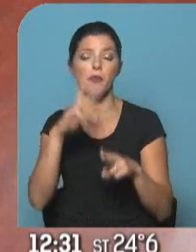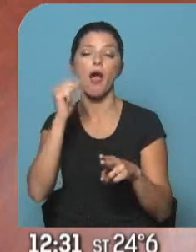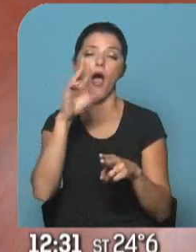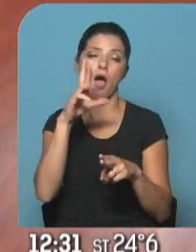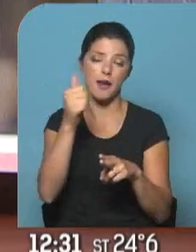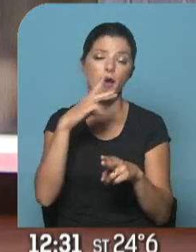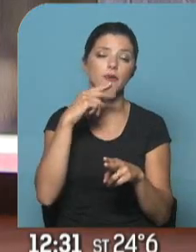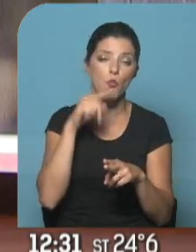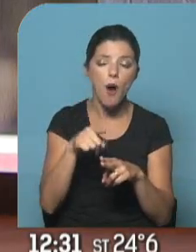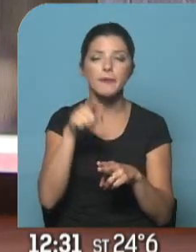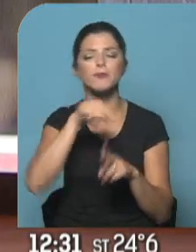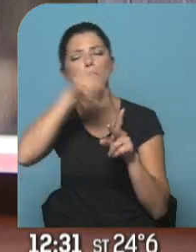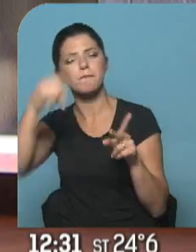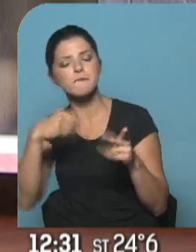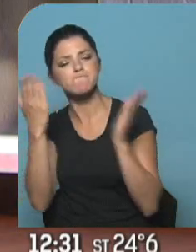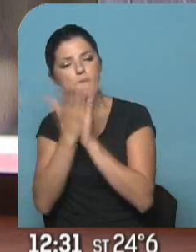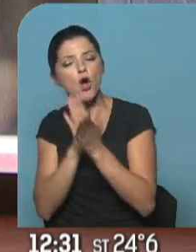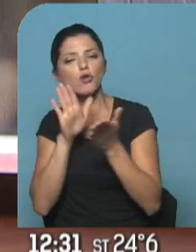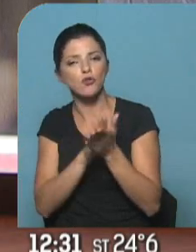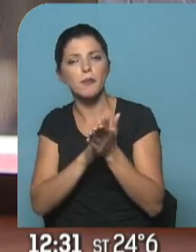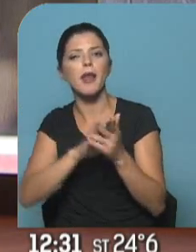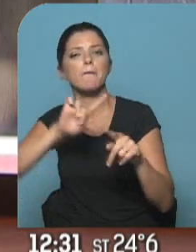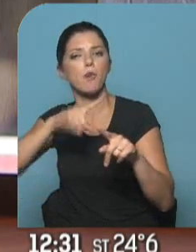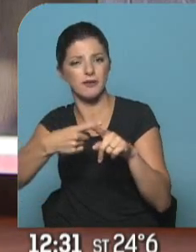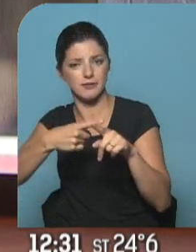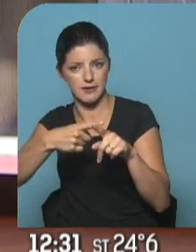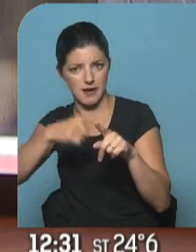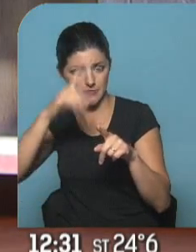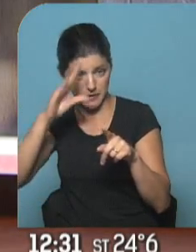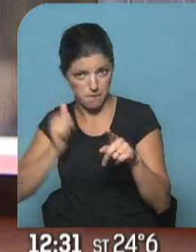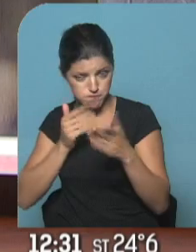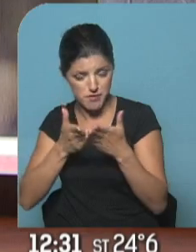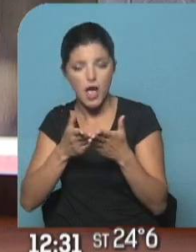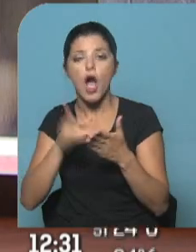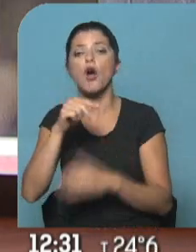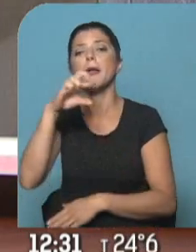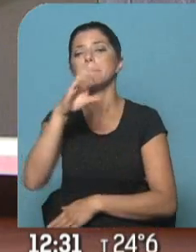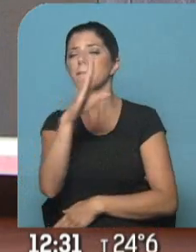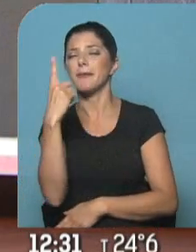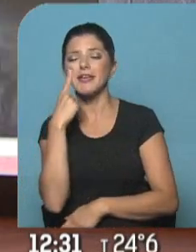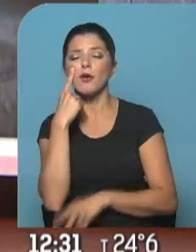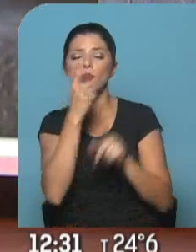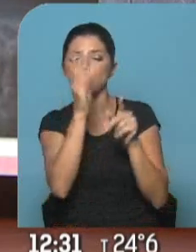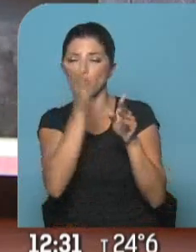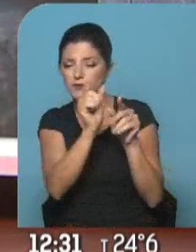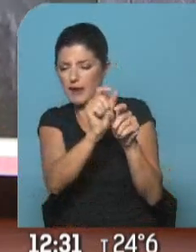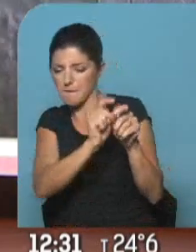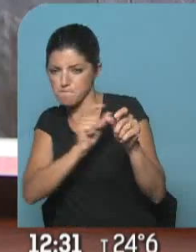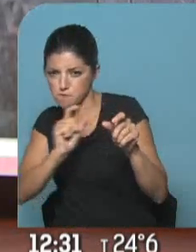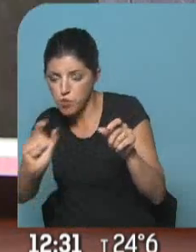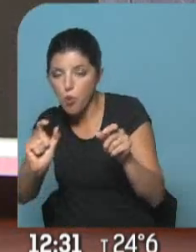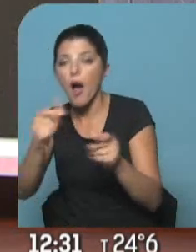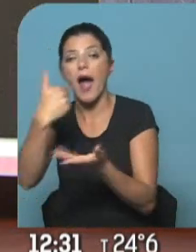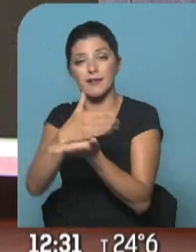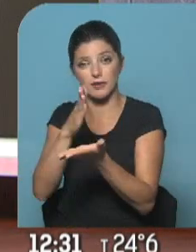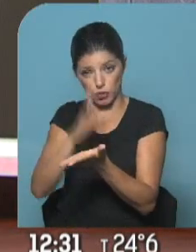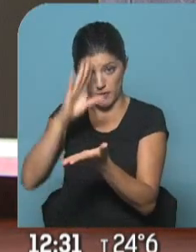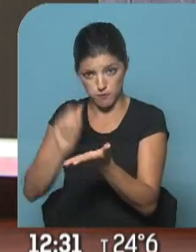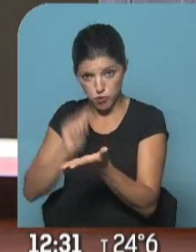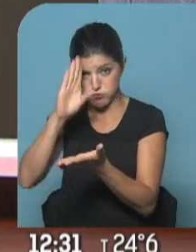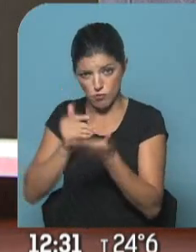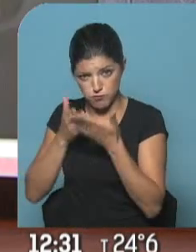de defensa en América Latina. Aunque el gasto militar, considerado en función del PBI, se redujo levemente en el último año en la región, de todos